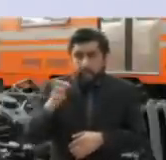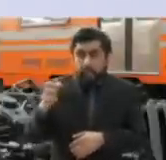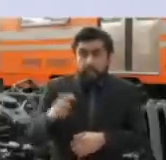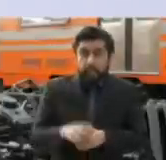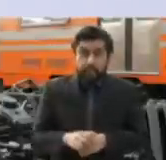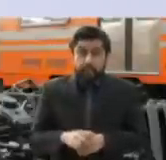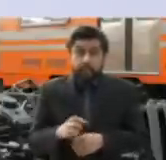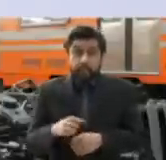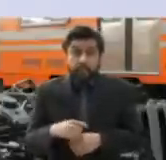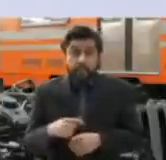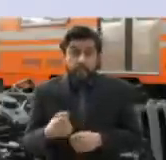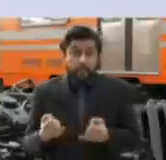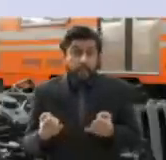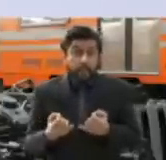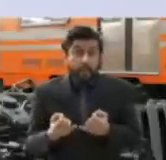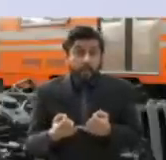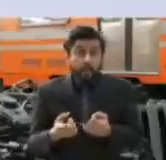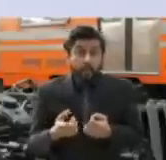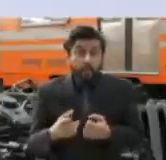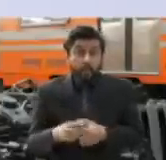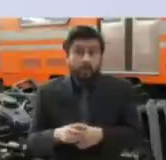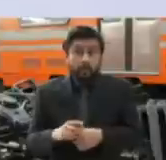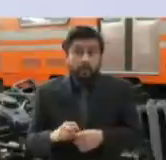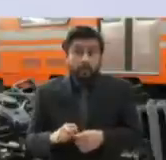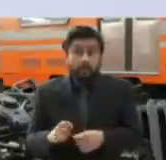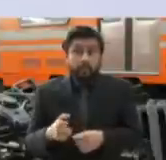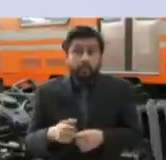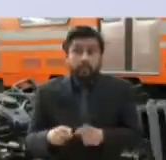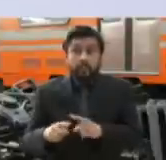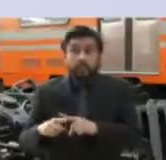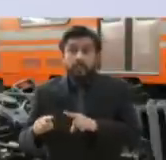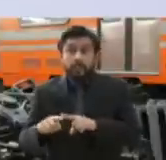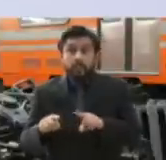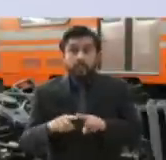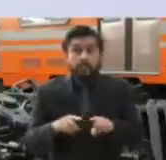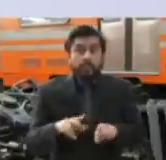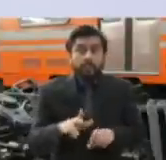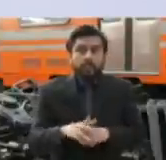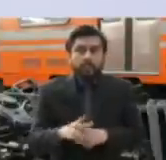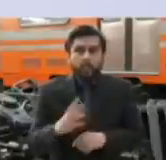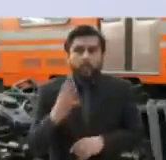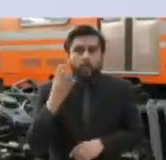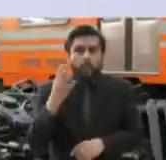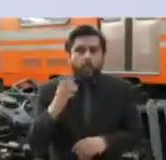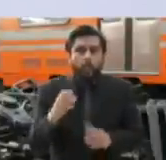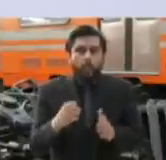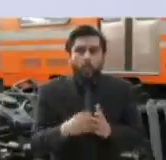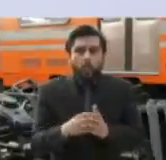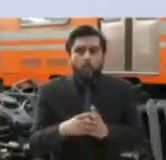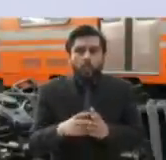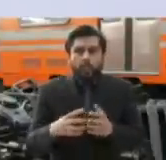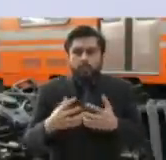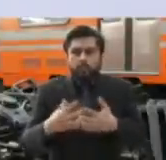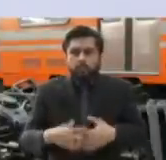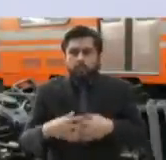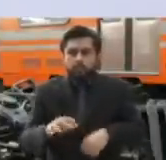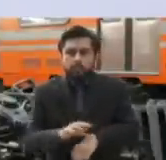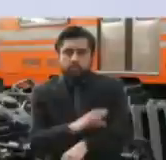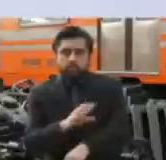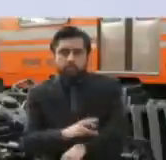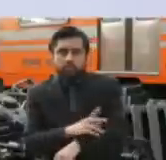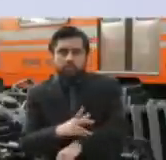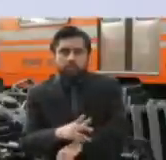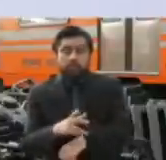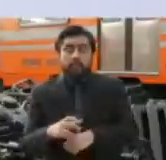Además de esta subestación, pues es el cambio de todos los transformadores, 4 transformadores. Además de eso,